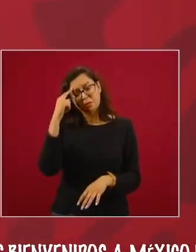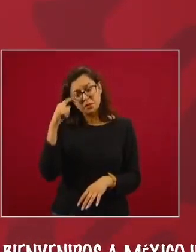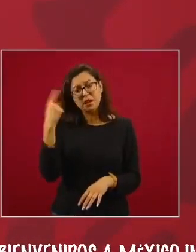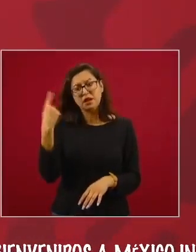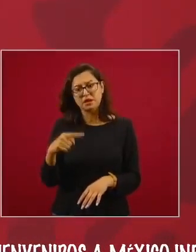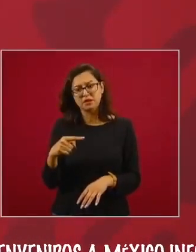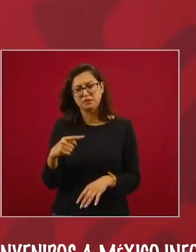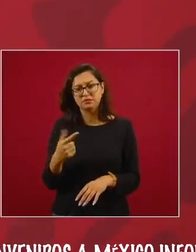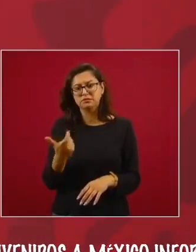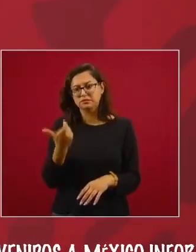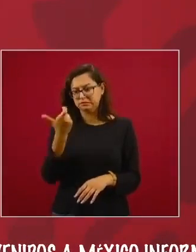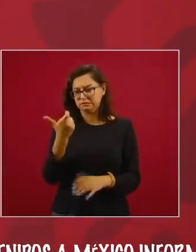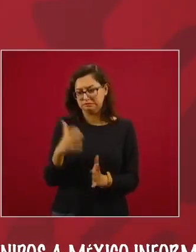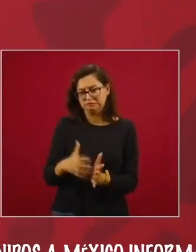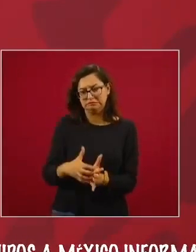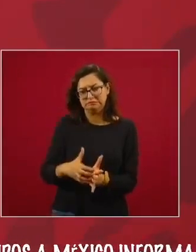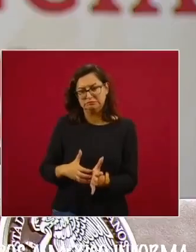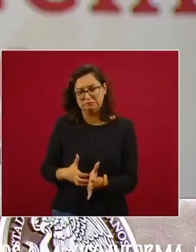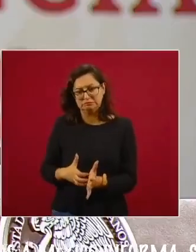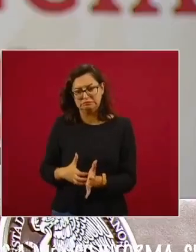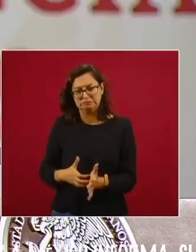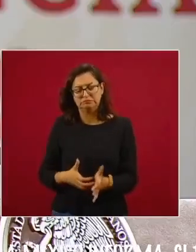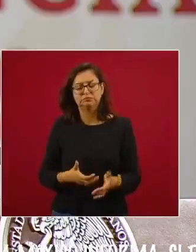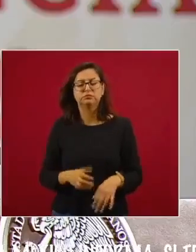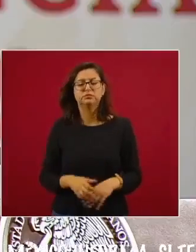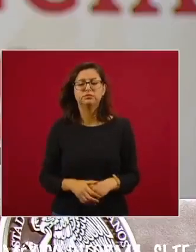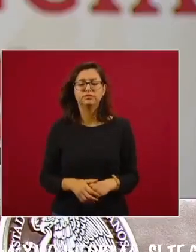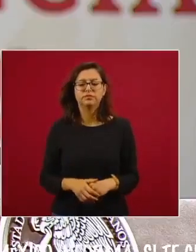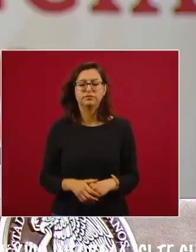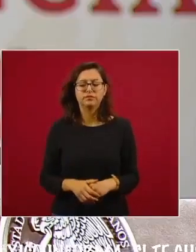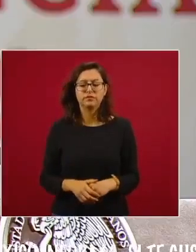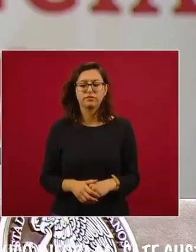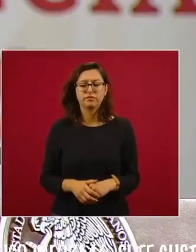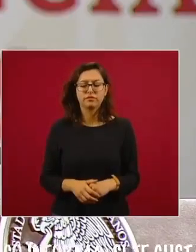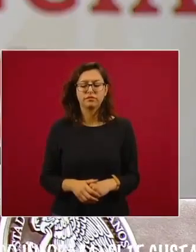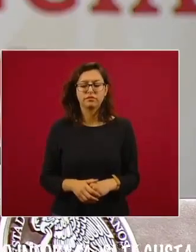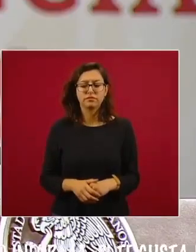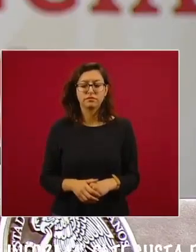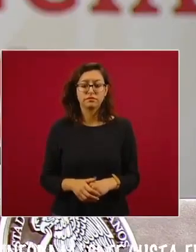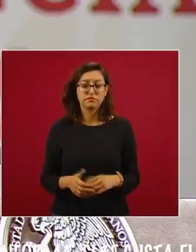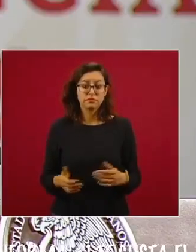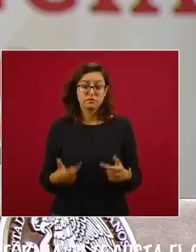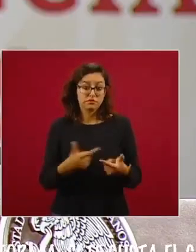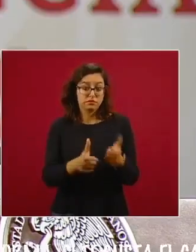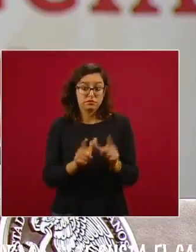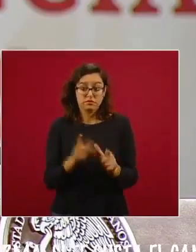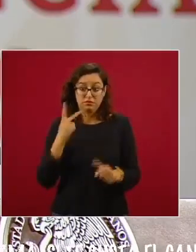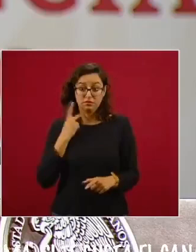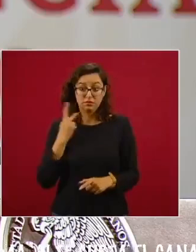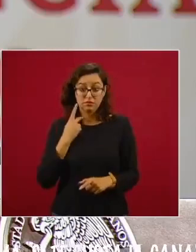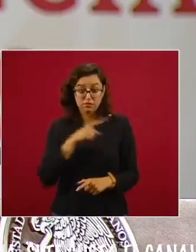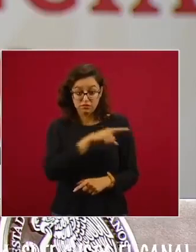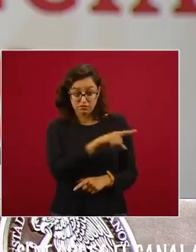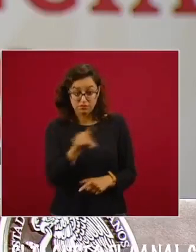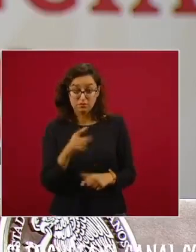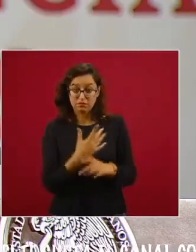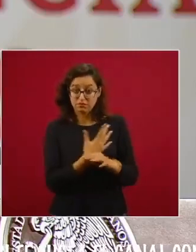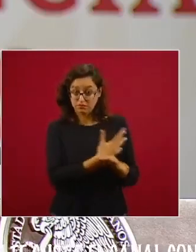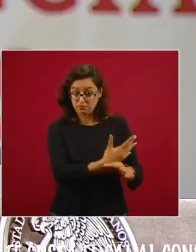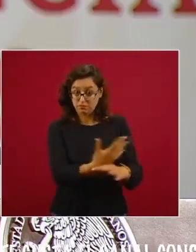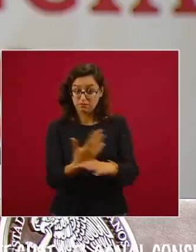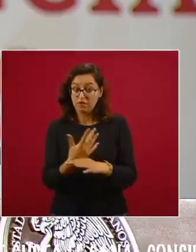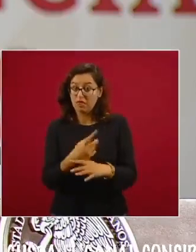haya ahorros y debería salir de los mismos partidos de